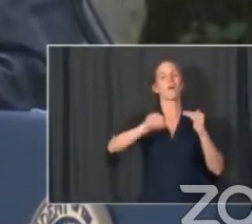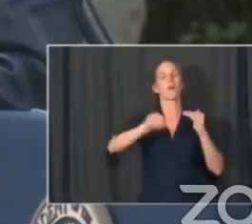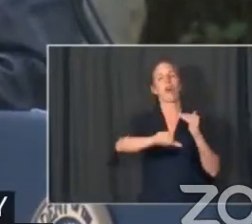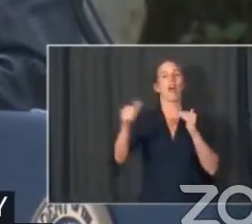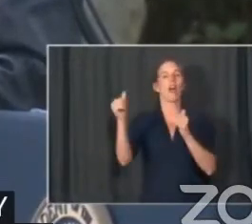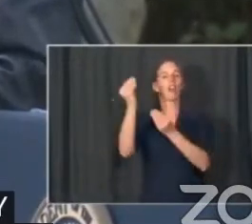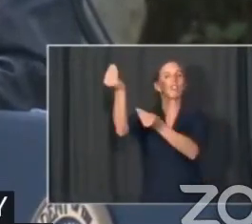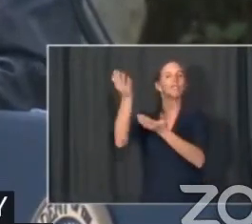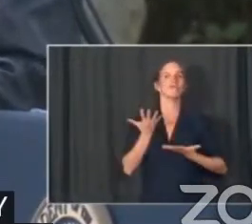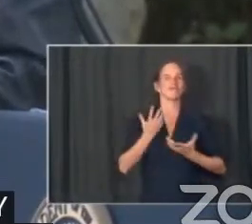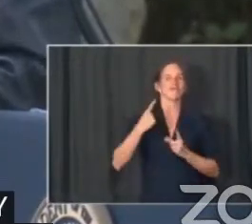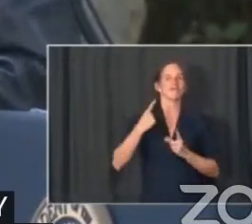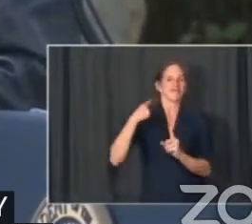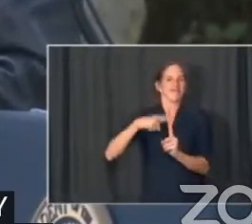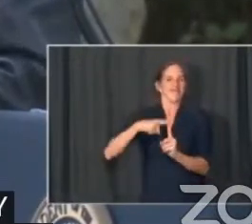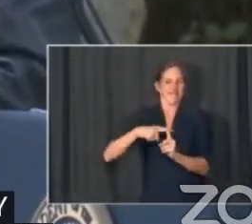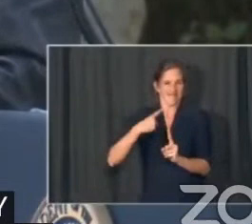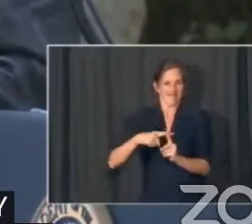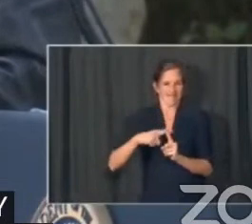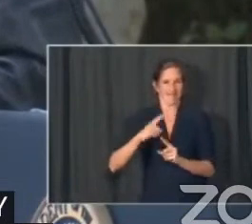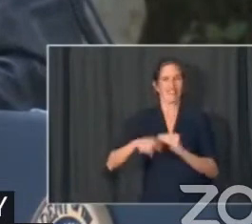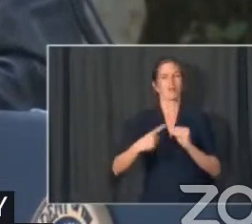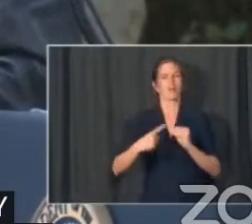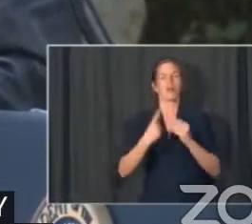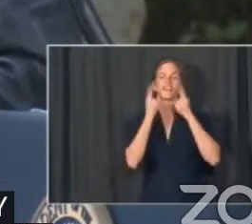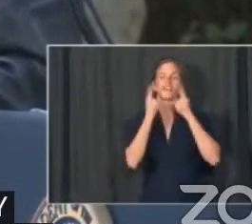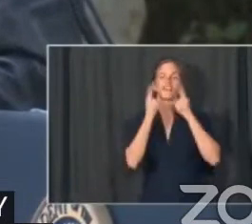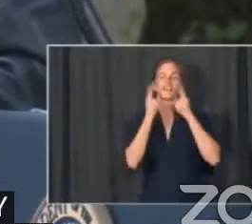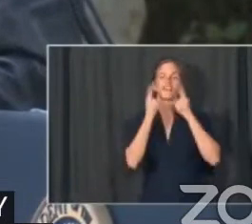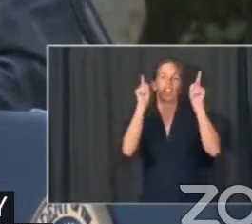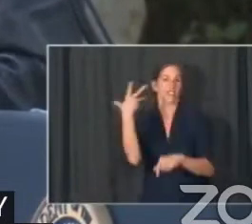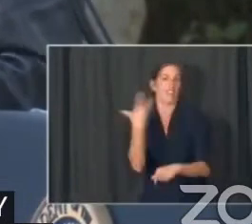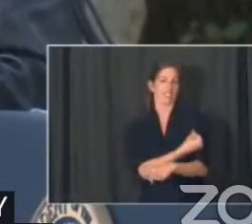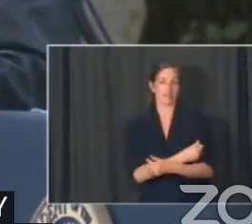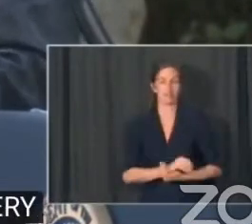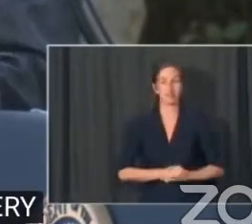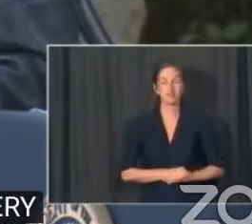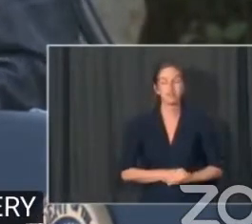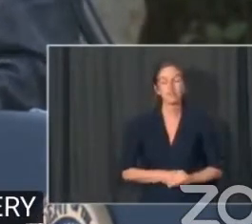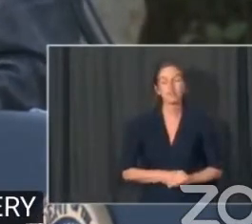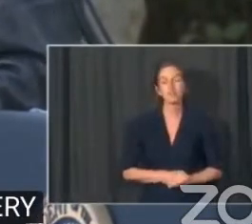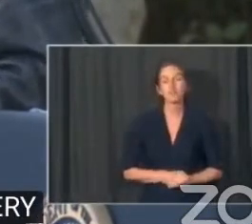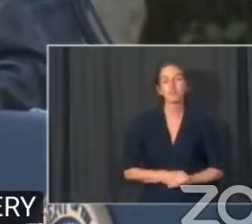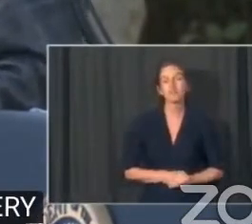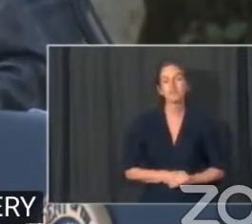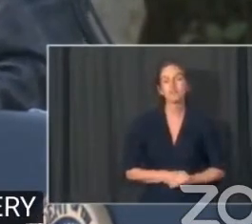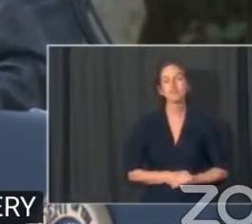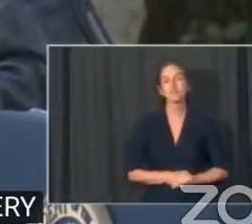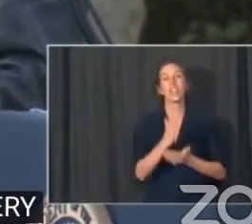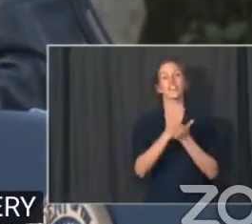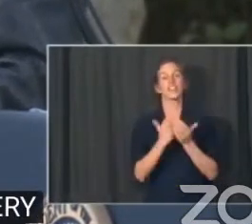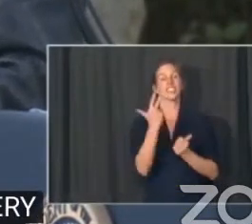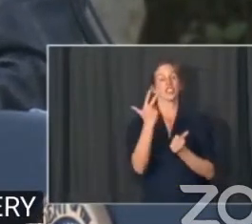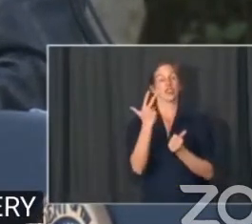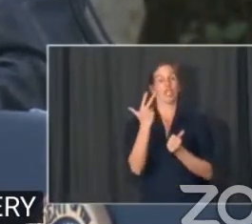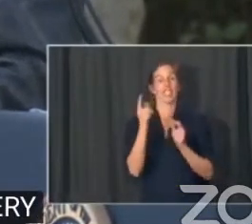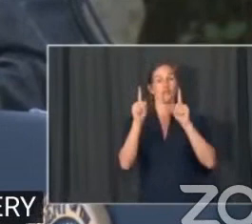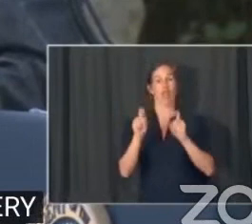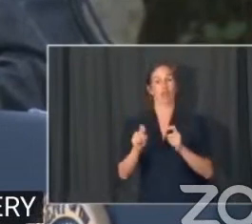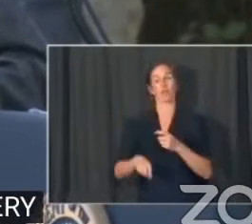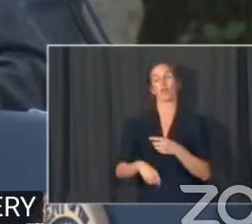investigación se espera que sea mucho más probable que funcione en las próximas semanas. Esperamos que